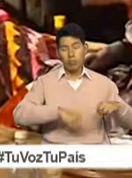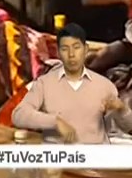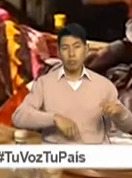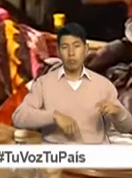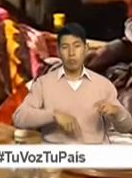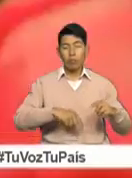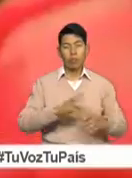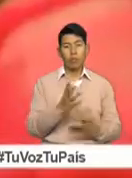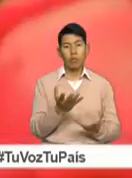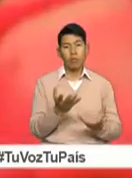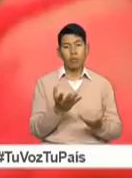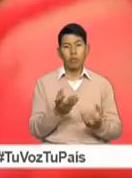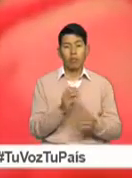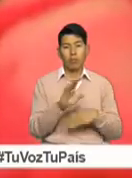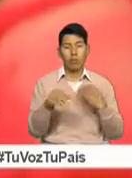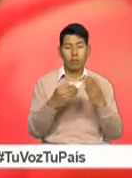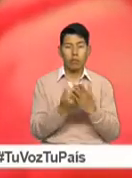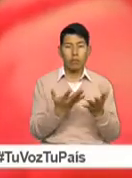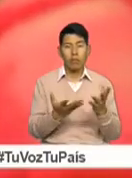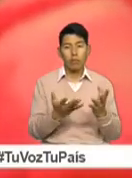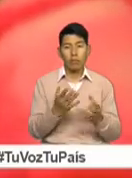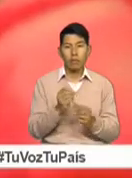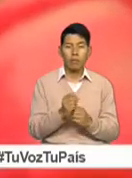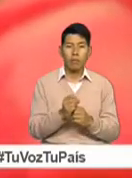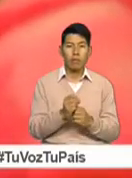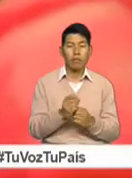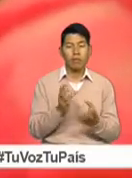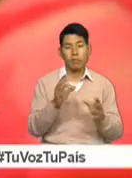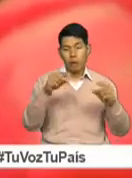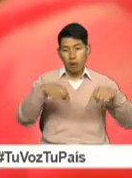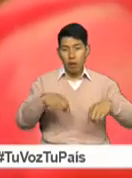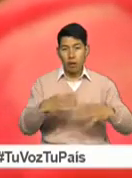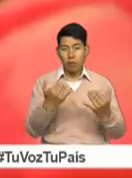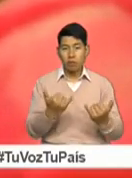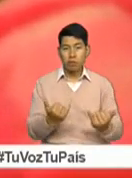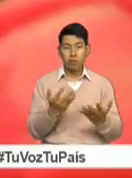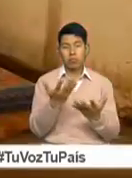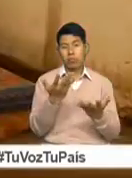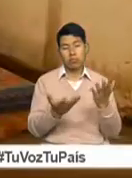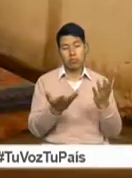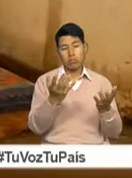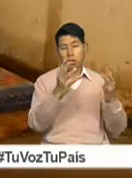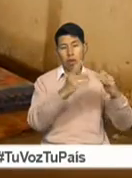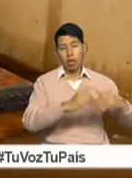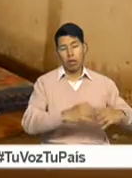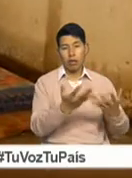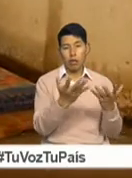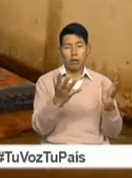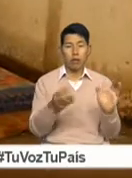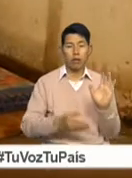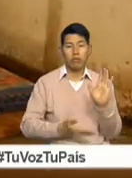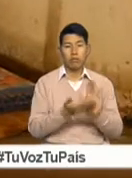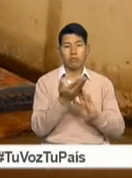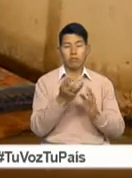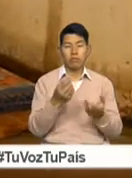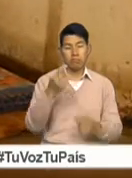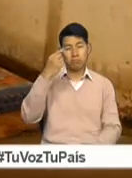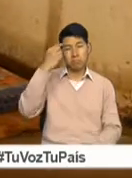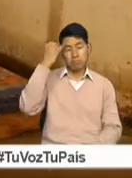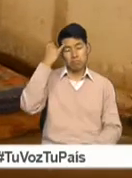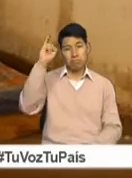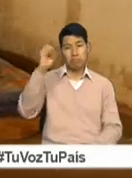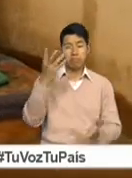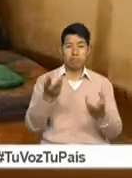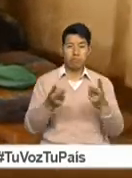y gándará de su viabilidad algo que por el momento no ocurre amnistía internacional ha criticado la idea al considerar que los